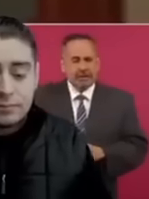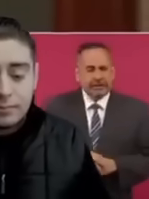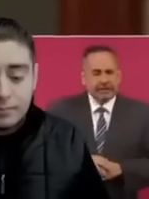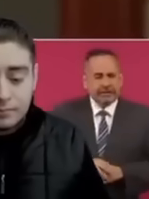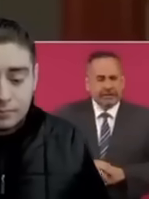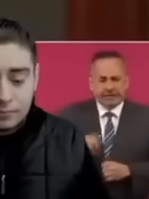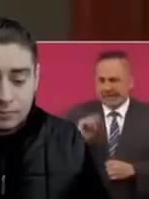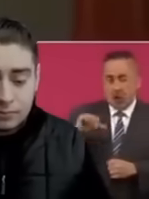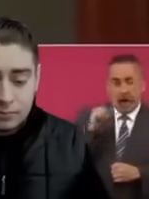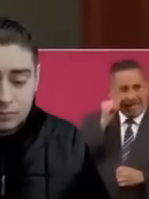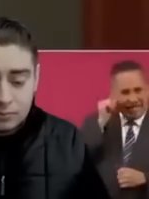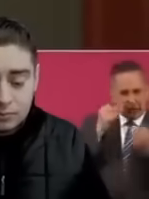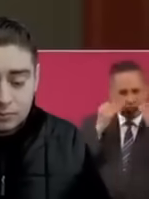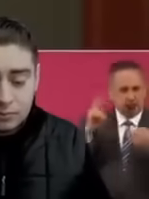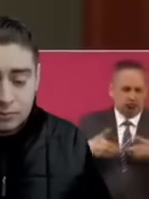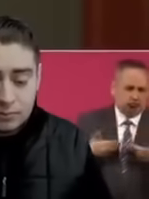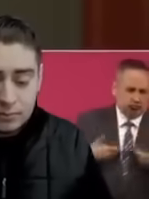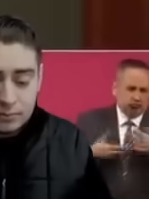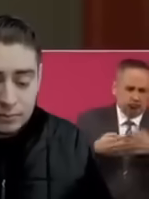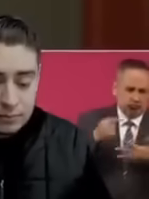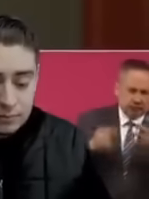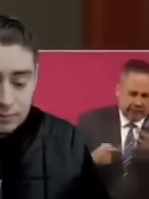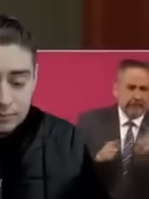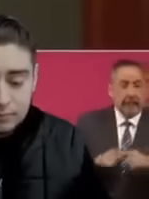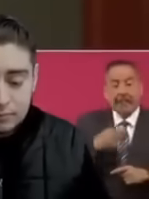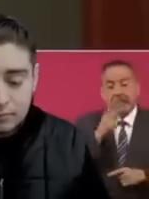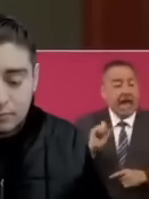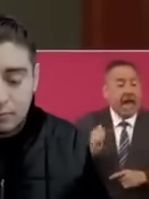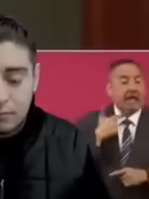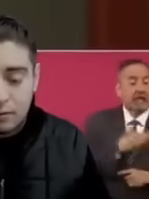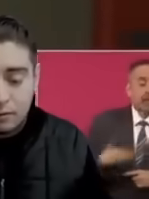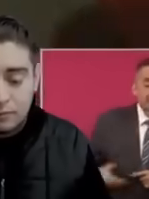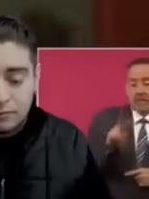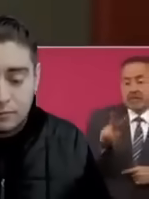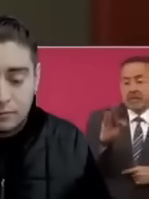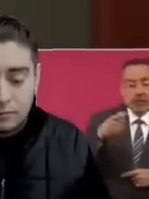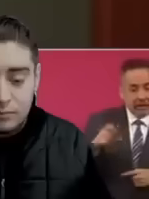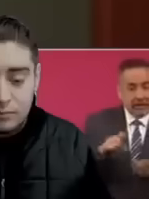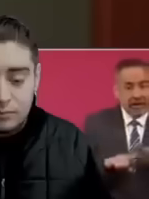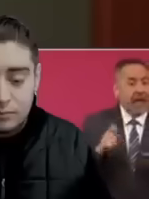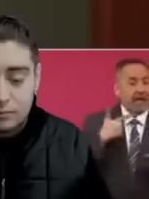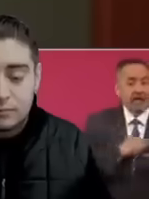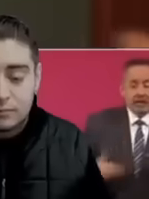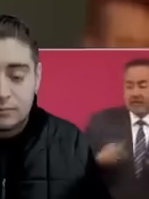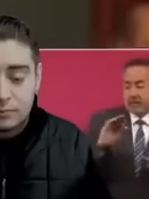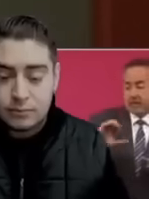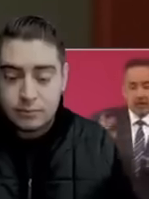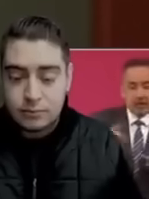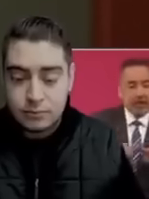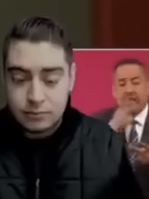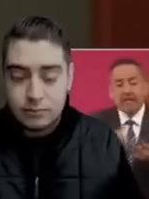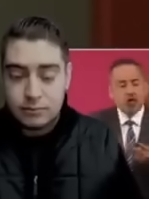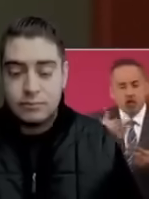primeros testimonios, primer testimonio, se habla que tanto el expresidente Vicente Fox como el expresidente Felipe Calderón